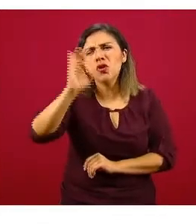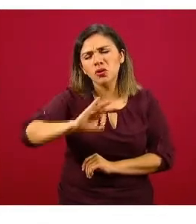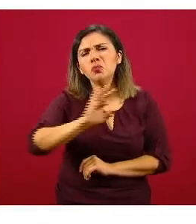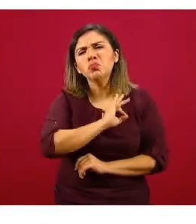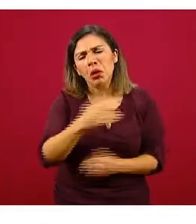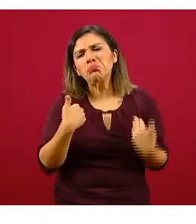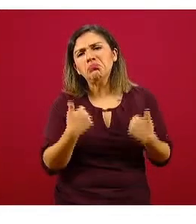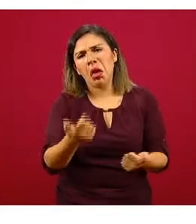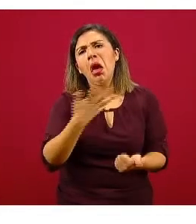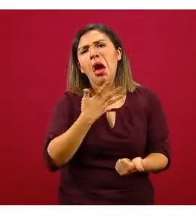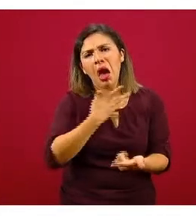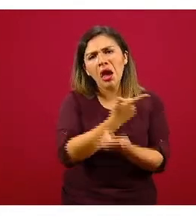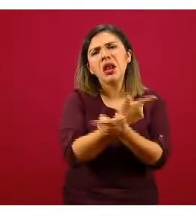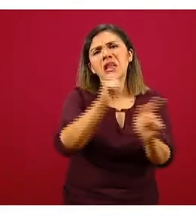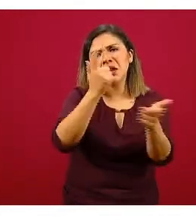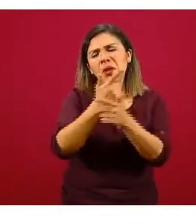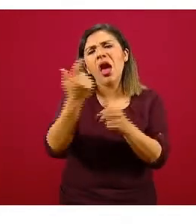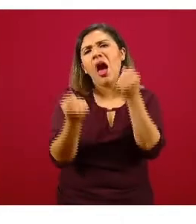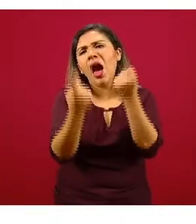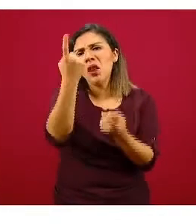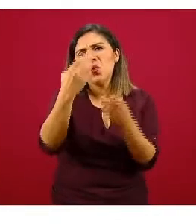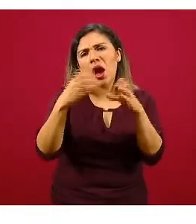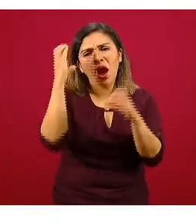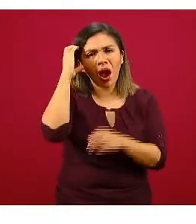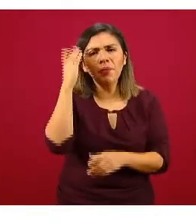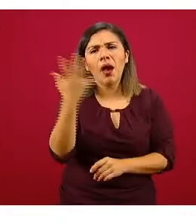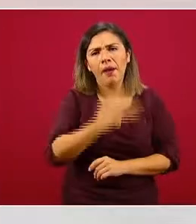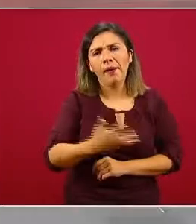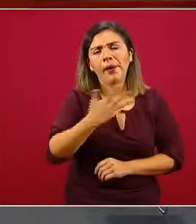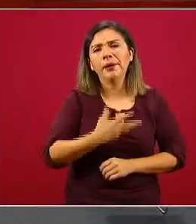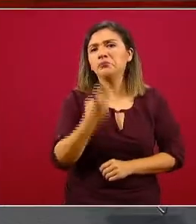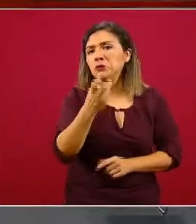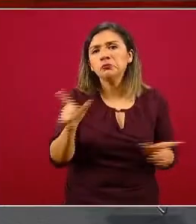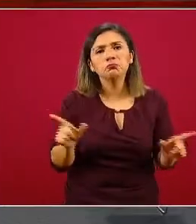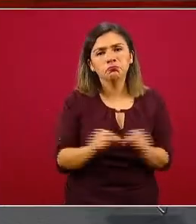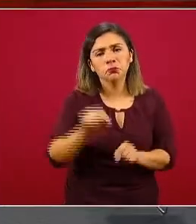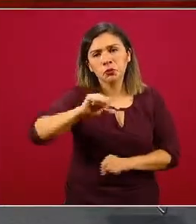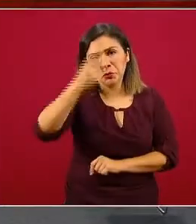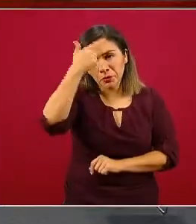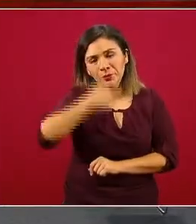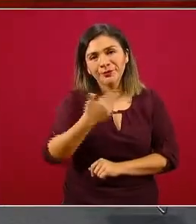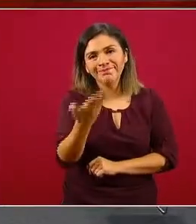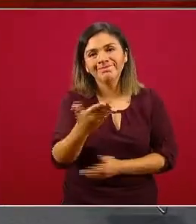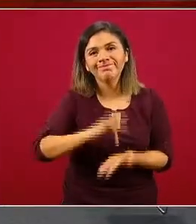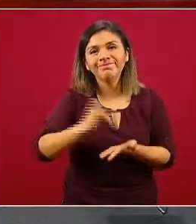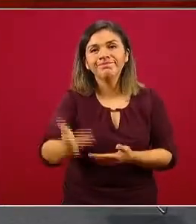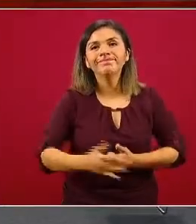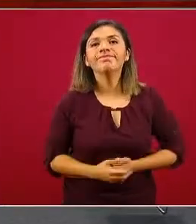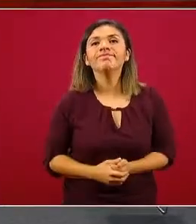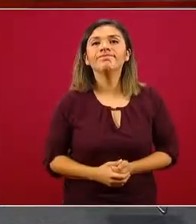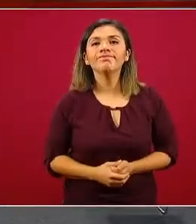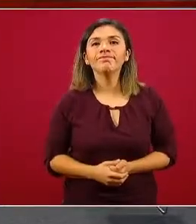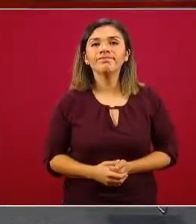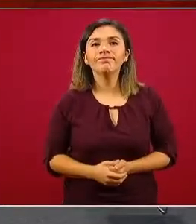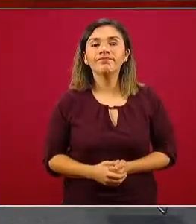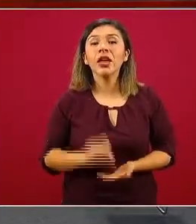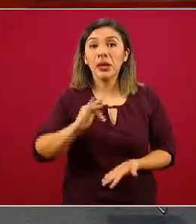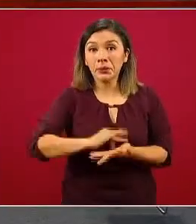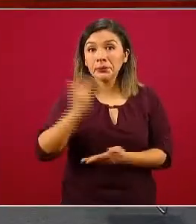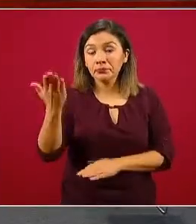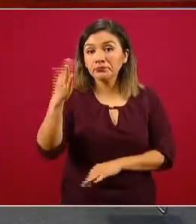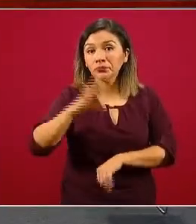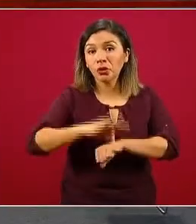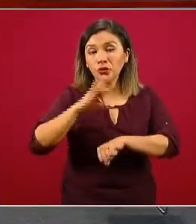tener disponibilidad de este tipo de camas. Sería la actualización para esta noche. Gracias. Muchas gracias, doctor José Luis